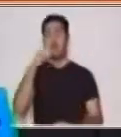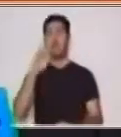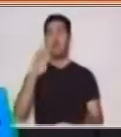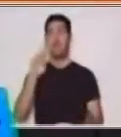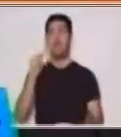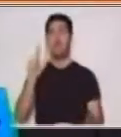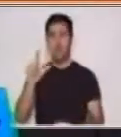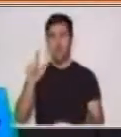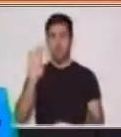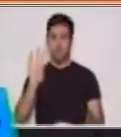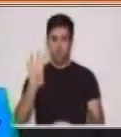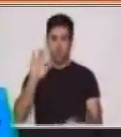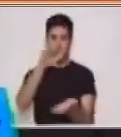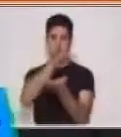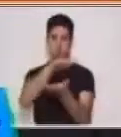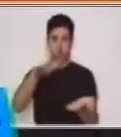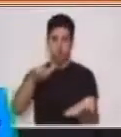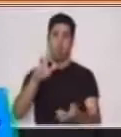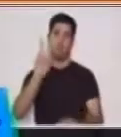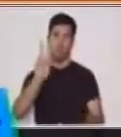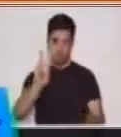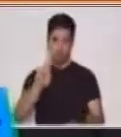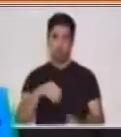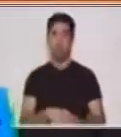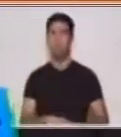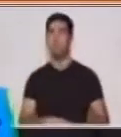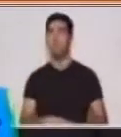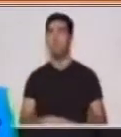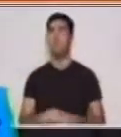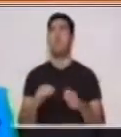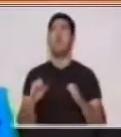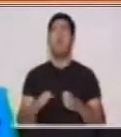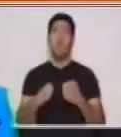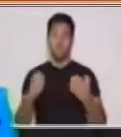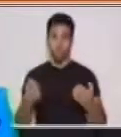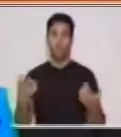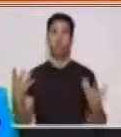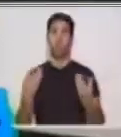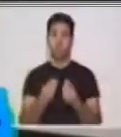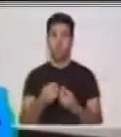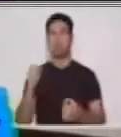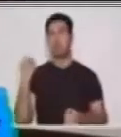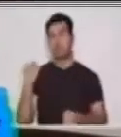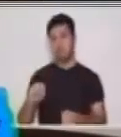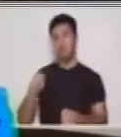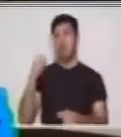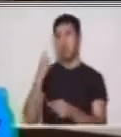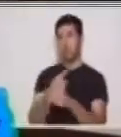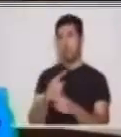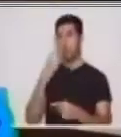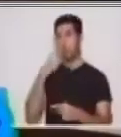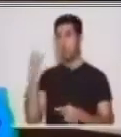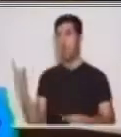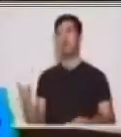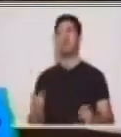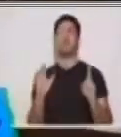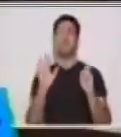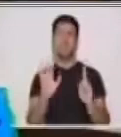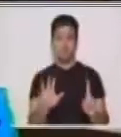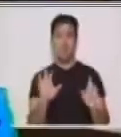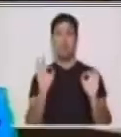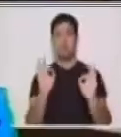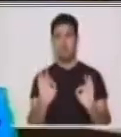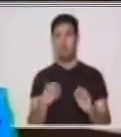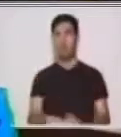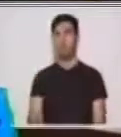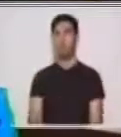vamos a tener 4. Entonces en total sí hay 6. Lo que está acá confirmamos lo que dice la